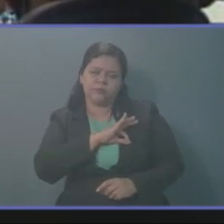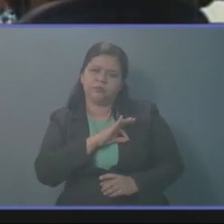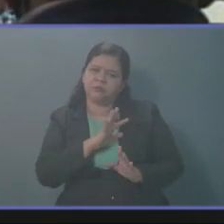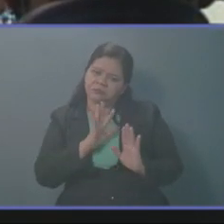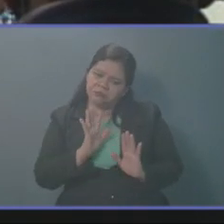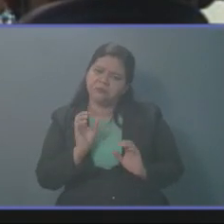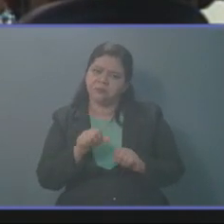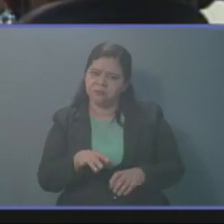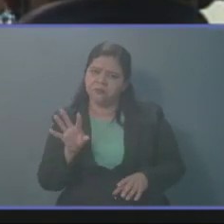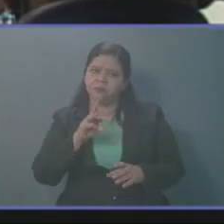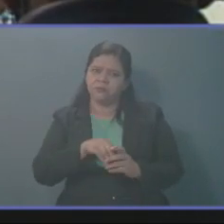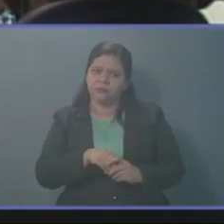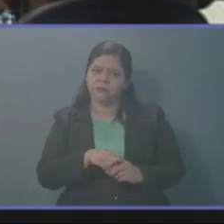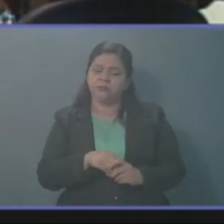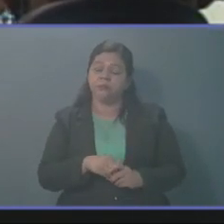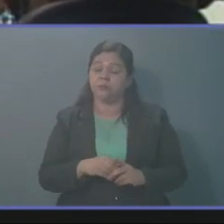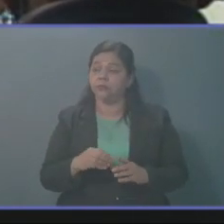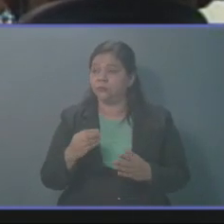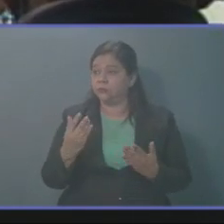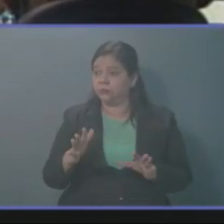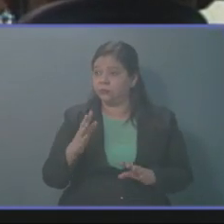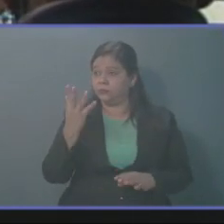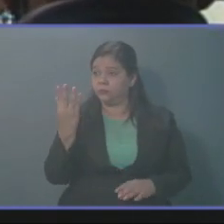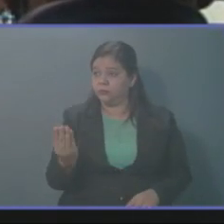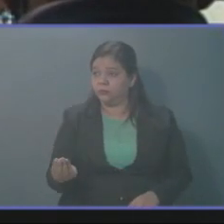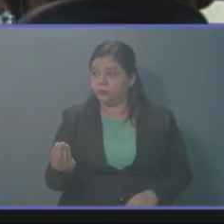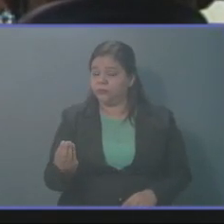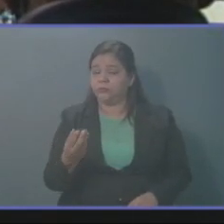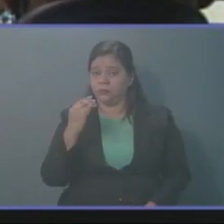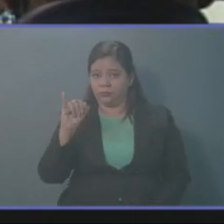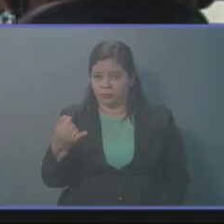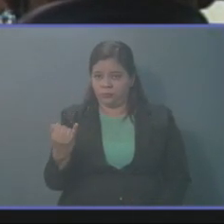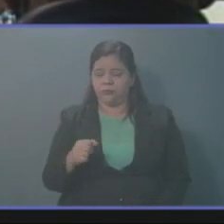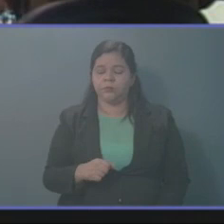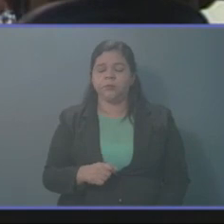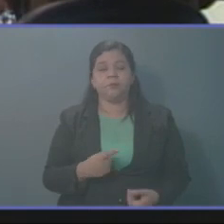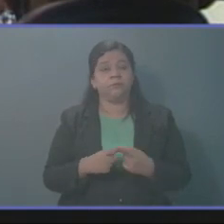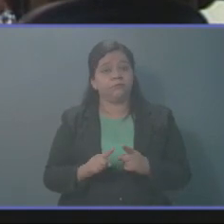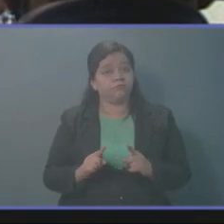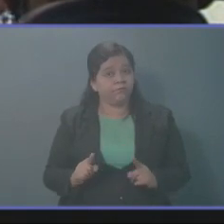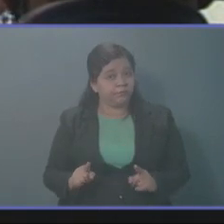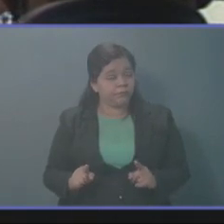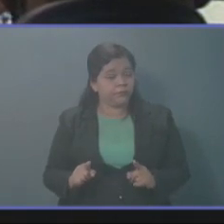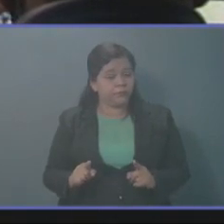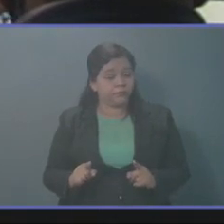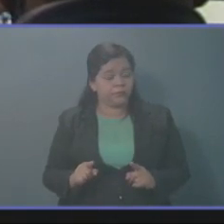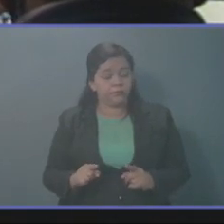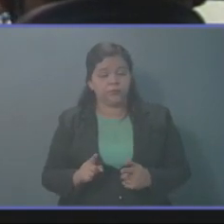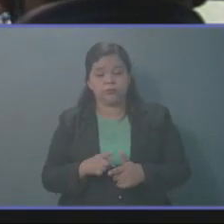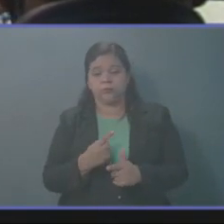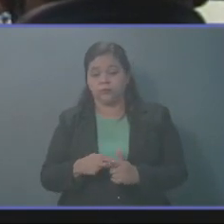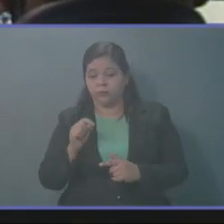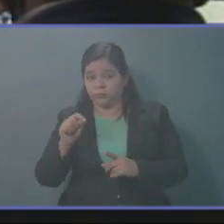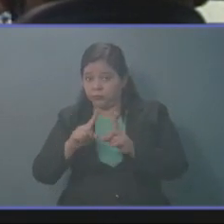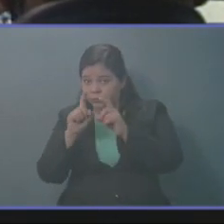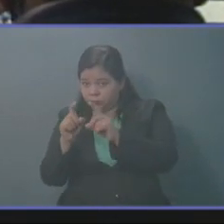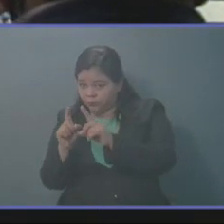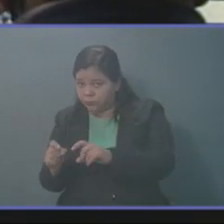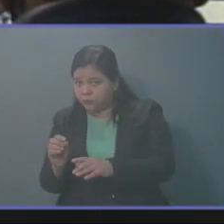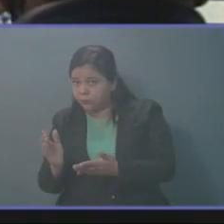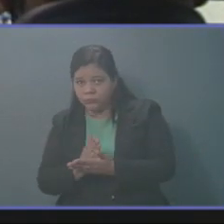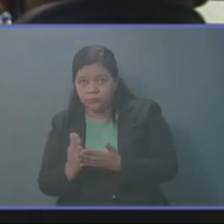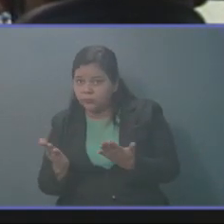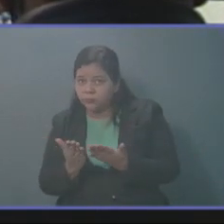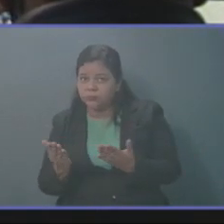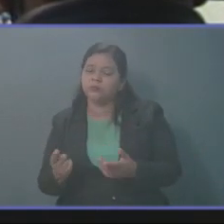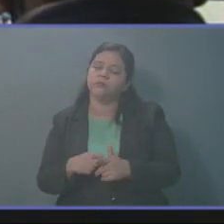se incorporan para el día del jueves. Pero mientras tanto, como esas consultas no se han realizado, lo